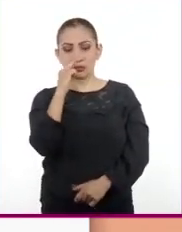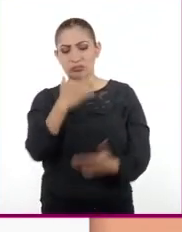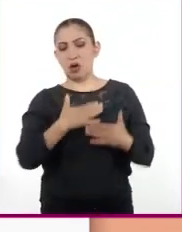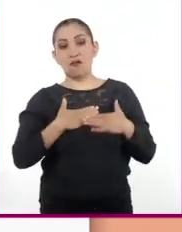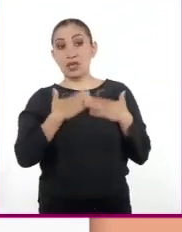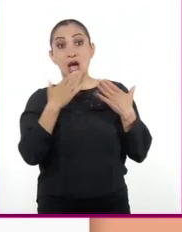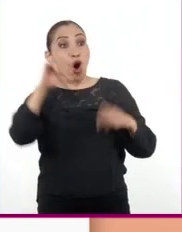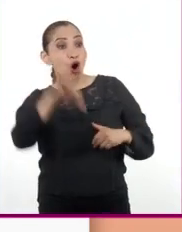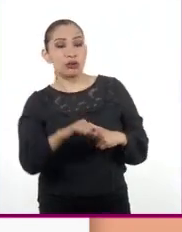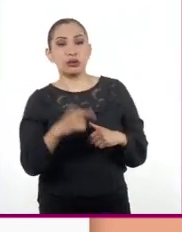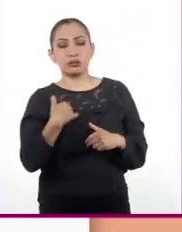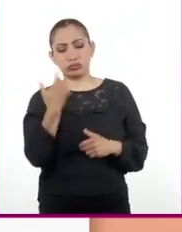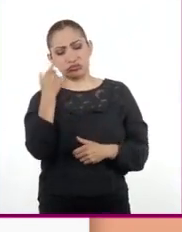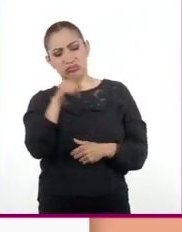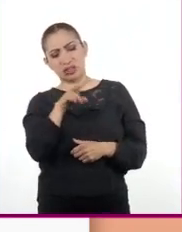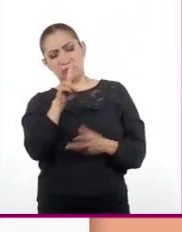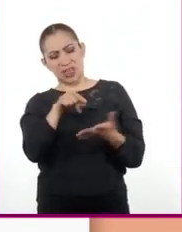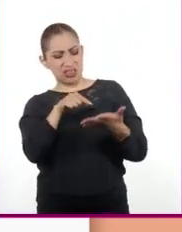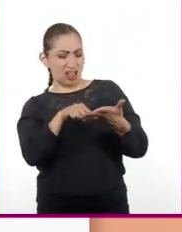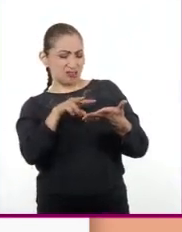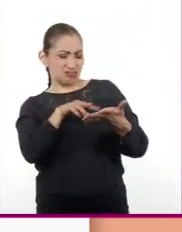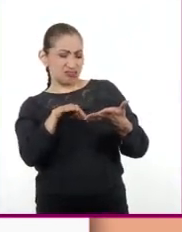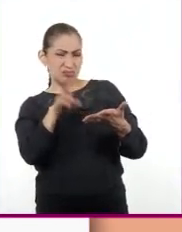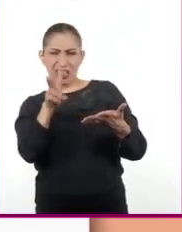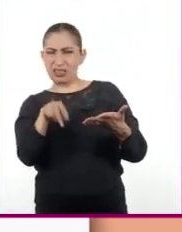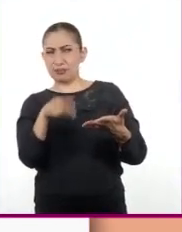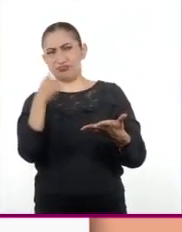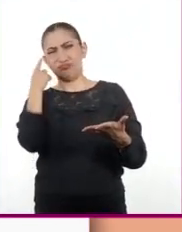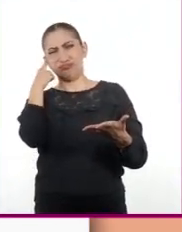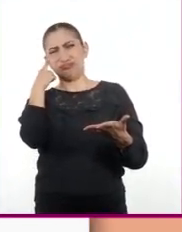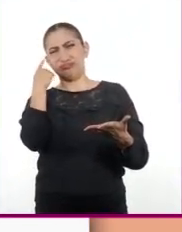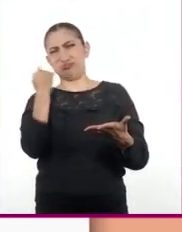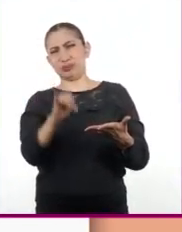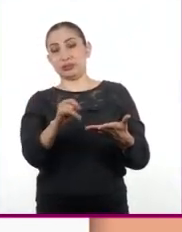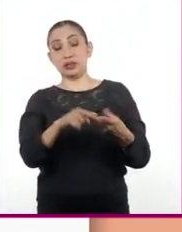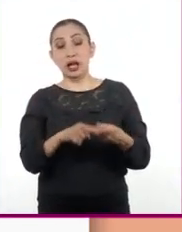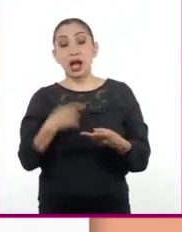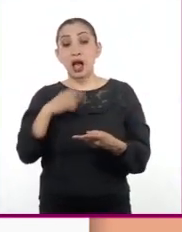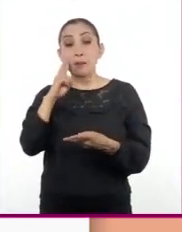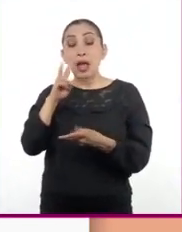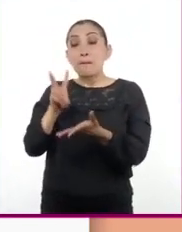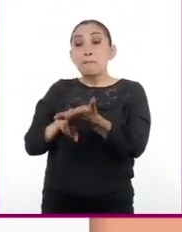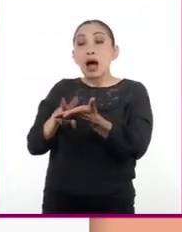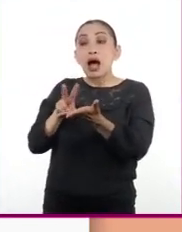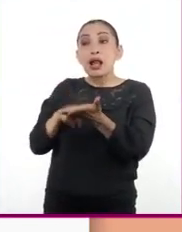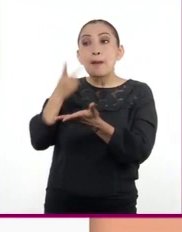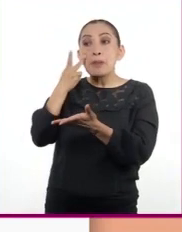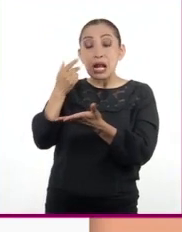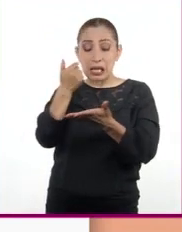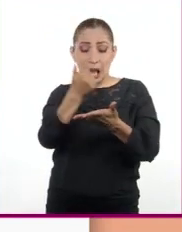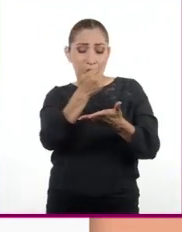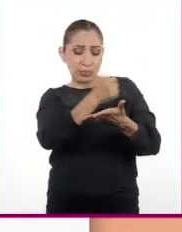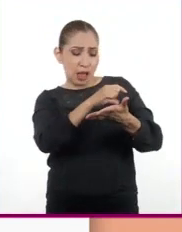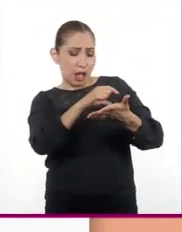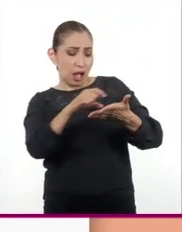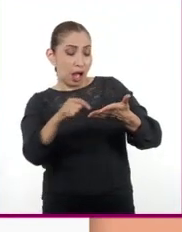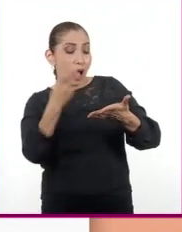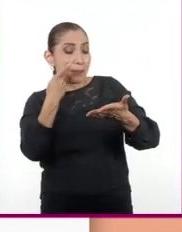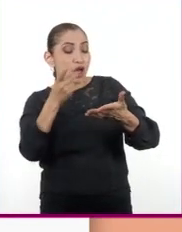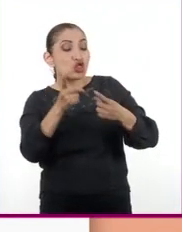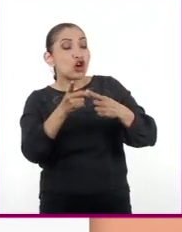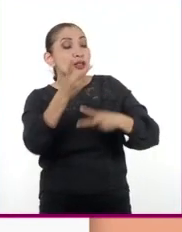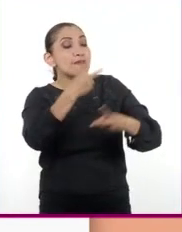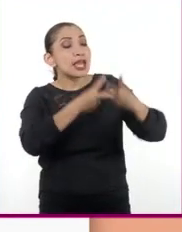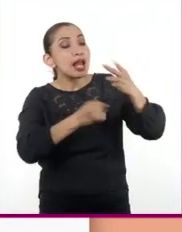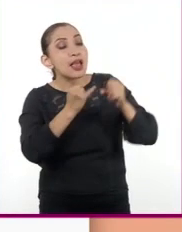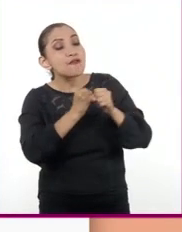Desconfía. Pregúntate si es lógico lo que lees. 2. Valida. Cada nota tiene una fuente de donde viene